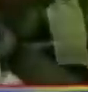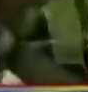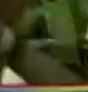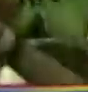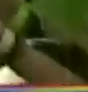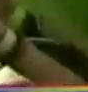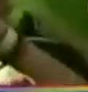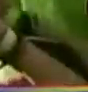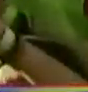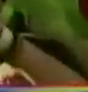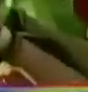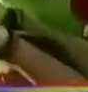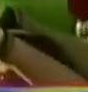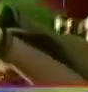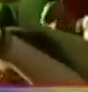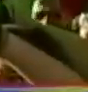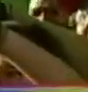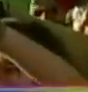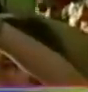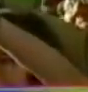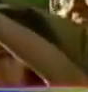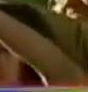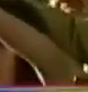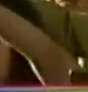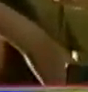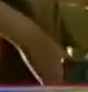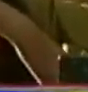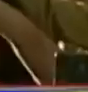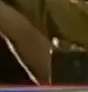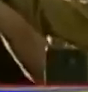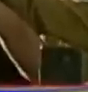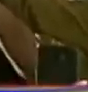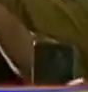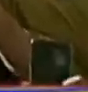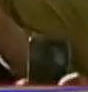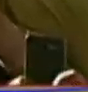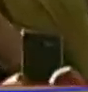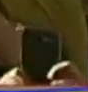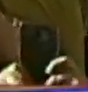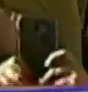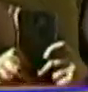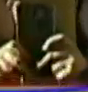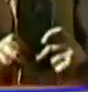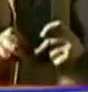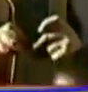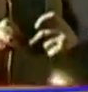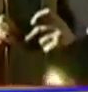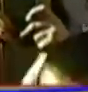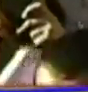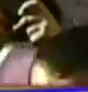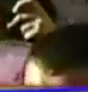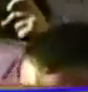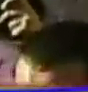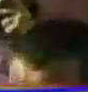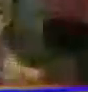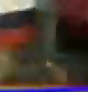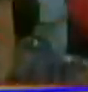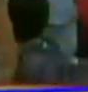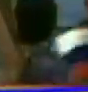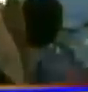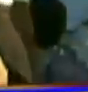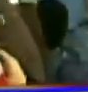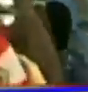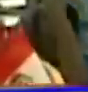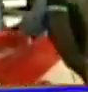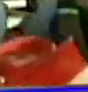cada noche sigue igual, la luna se pone a coquetear. Sobre aquel ávila cubierto de rosa. ¡Qué bonito! ¡Aplausao!